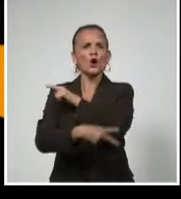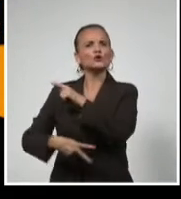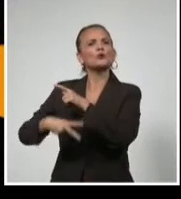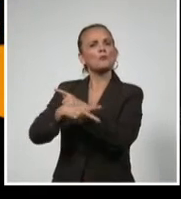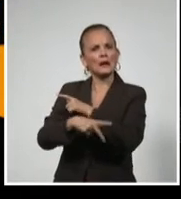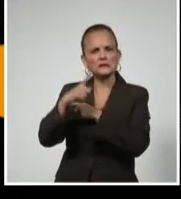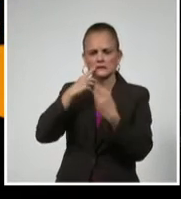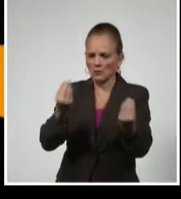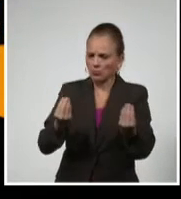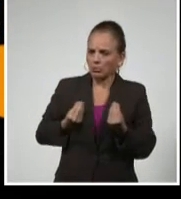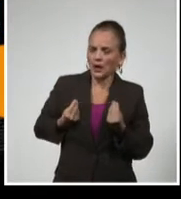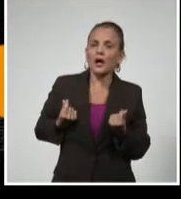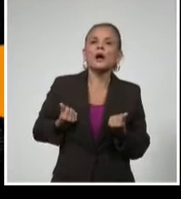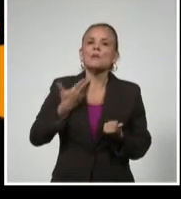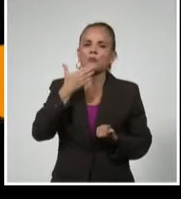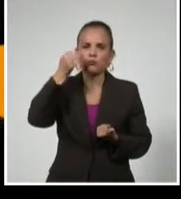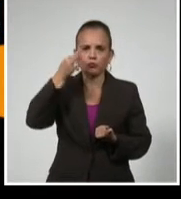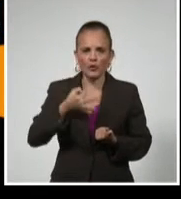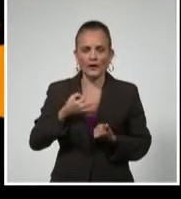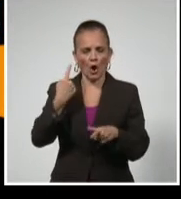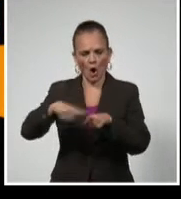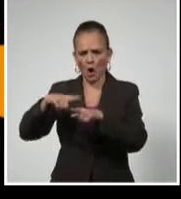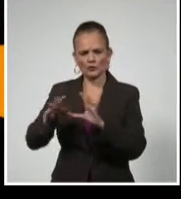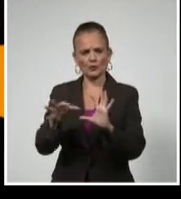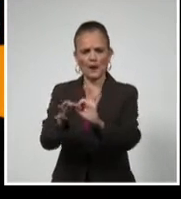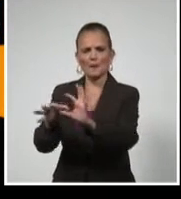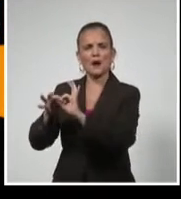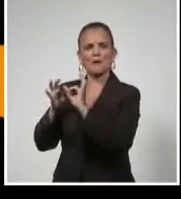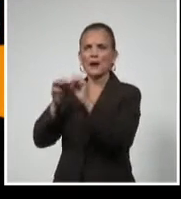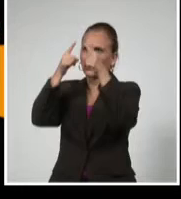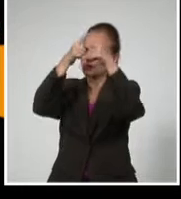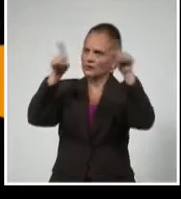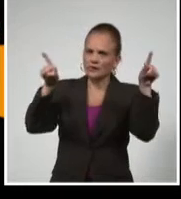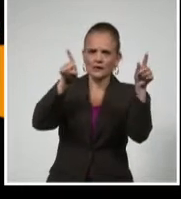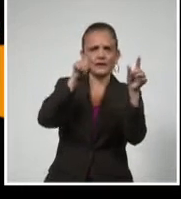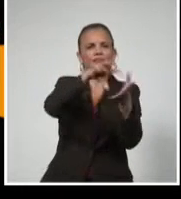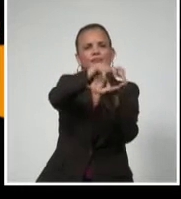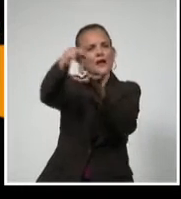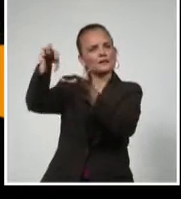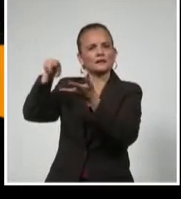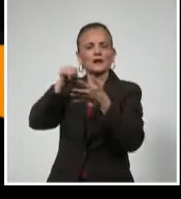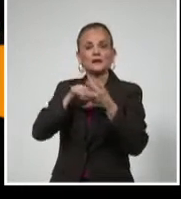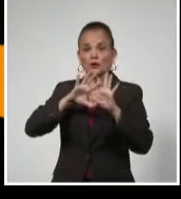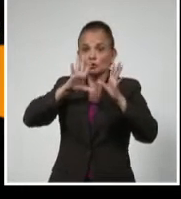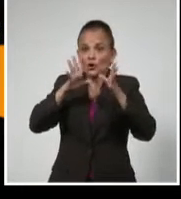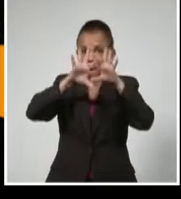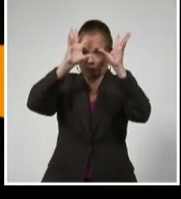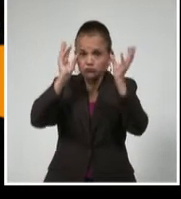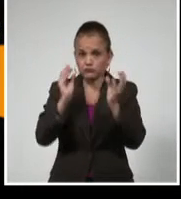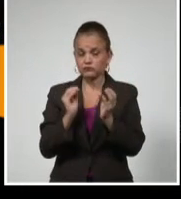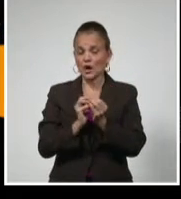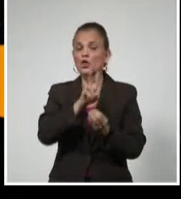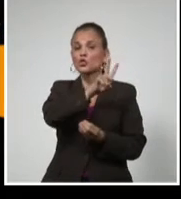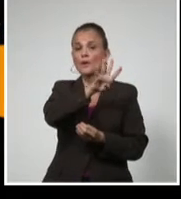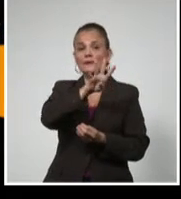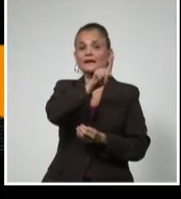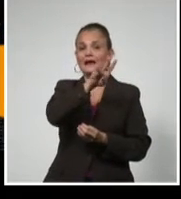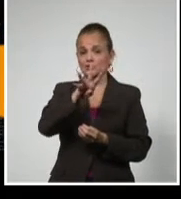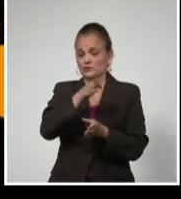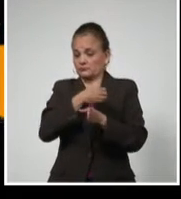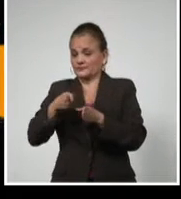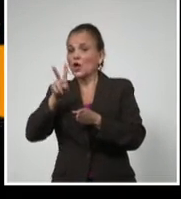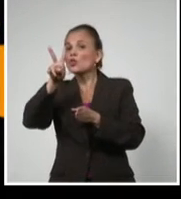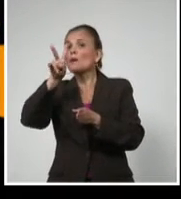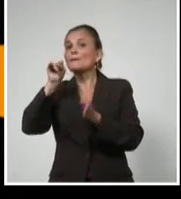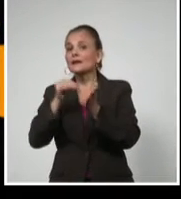149 acuerdos se han firmado en el resto del país, todo lo cual computa un compromiso de inversión total entre el 2014 y el 2019